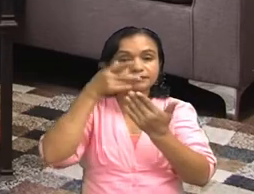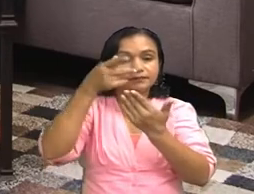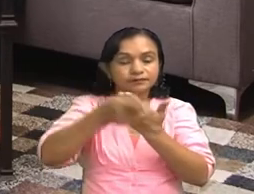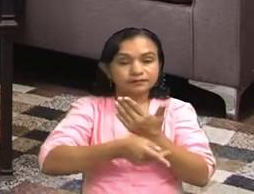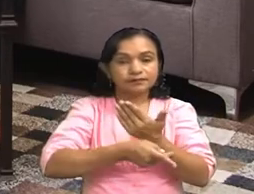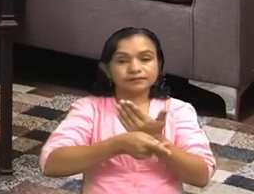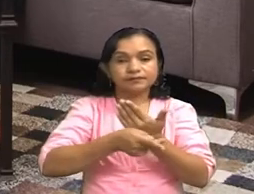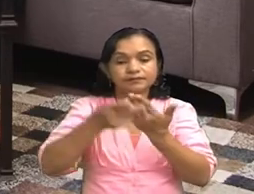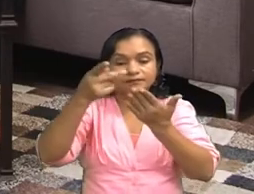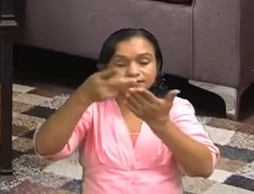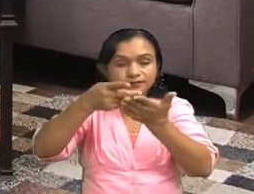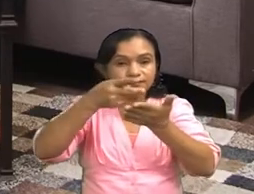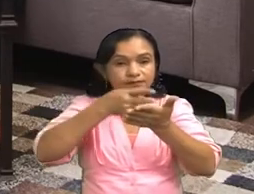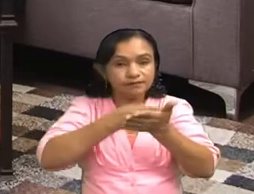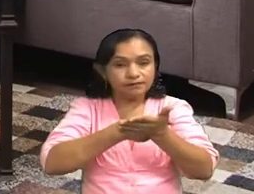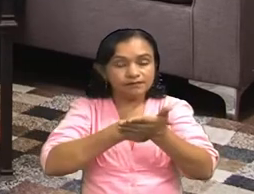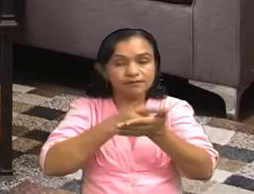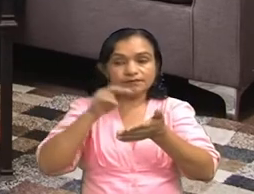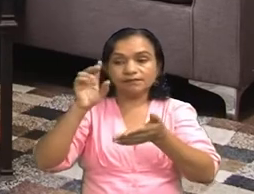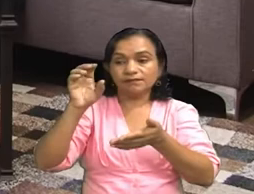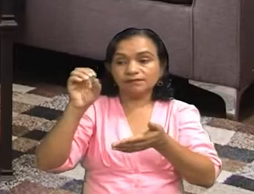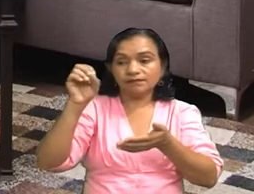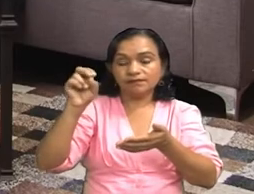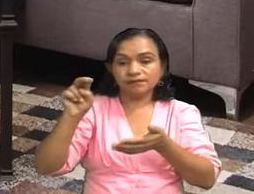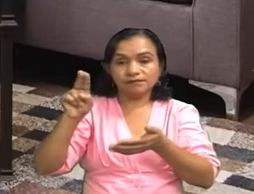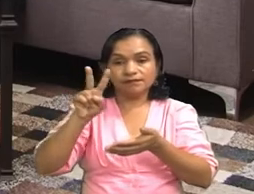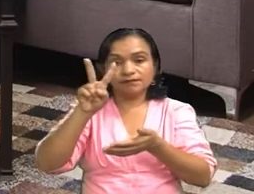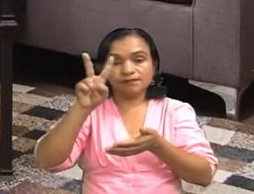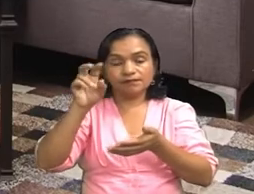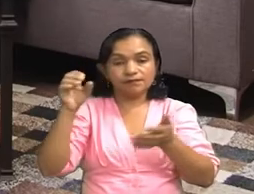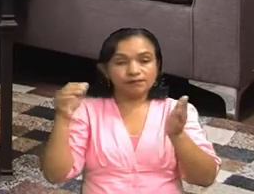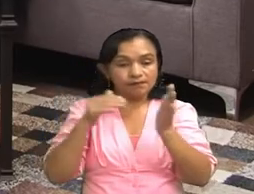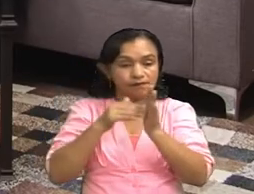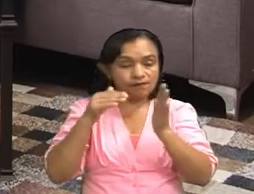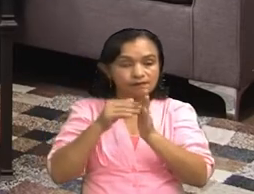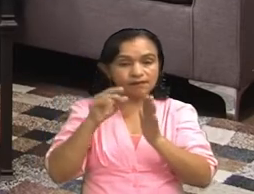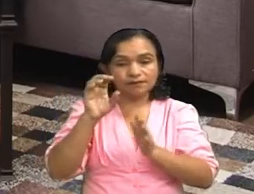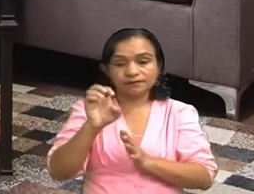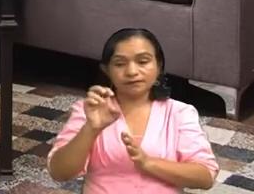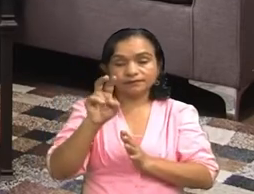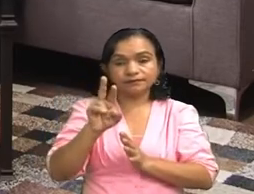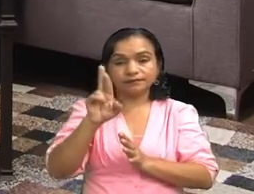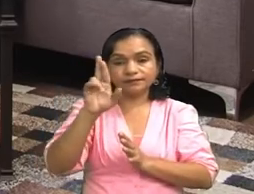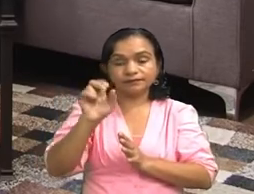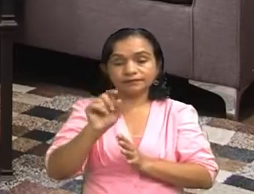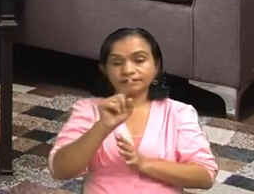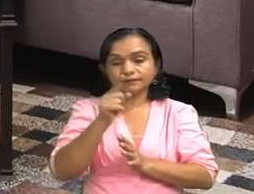un proyecto de la Unión Europea de 20 millones de euros. Okay. Que concluye el